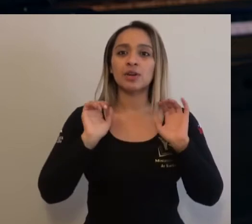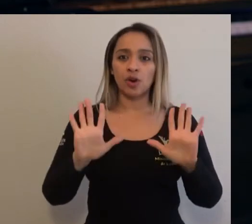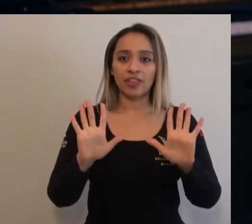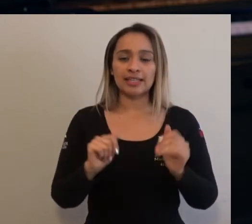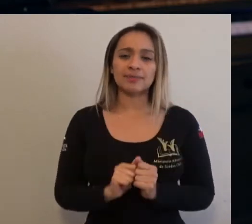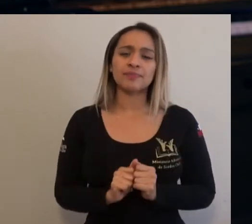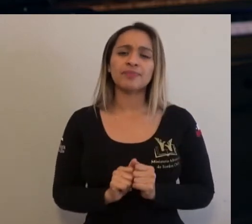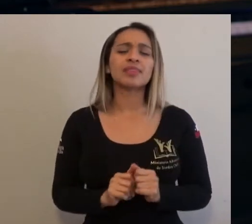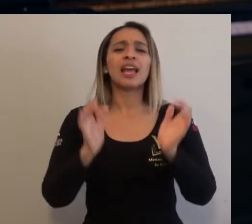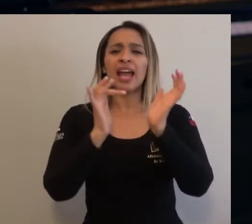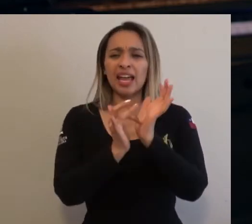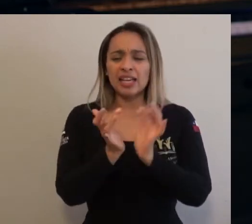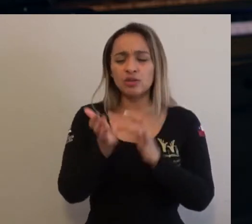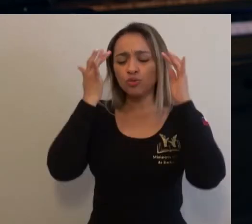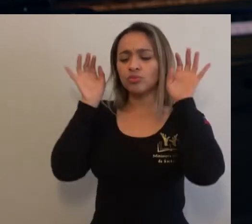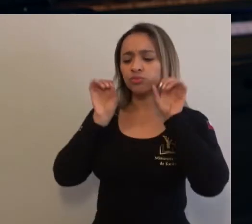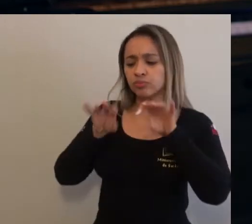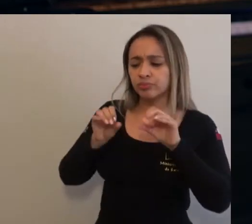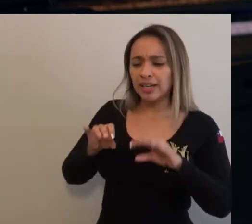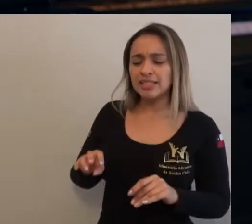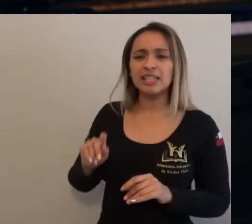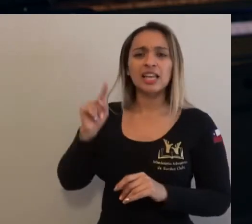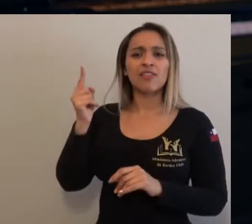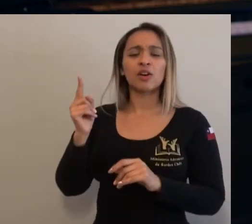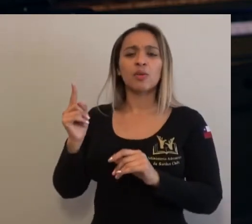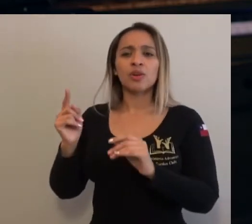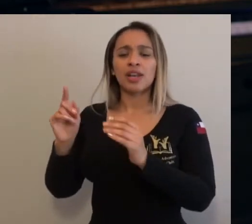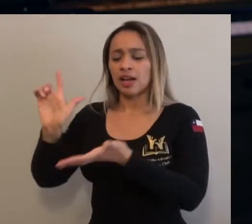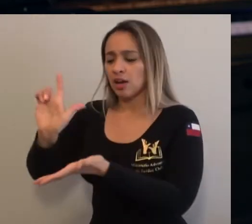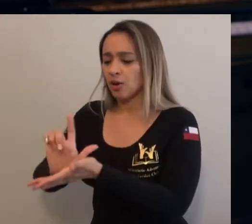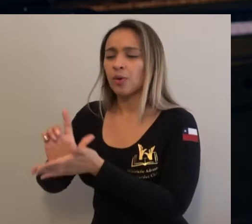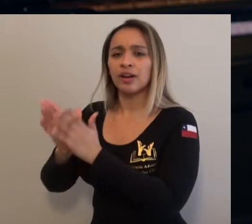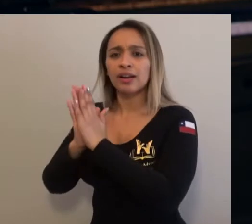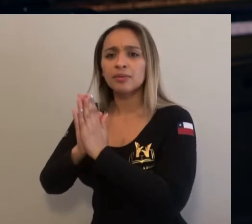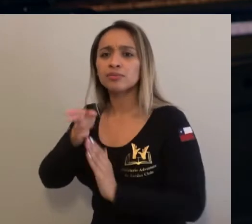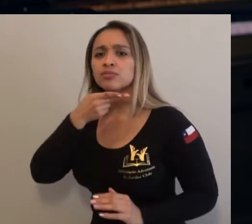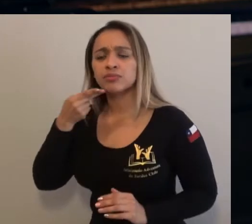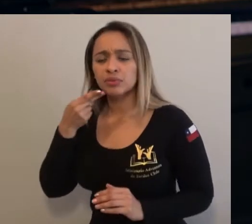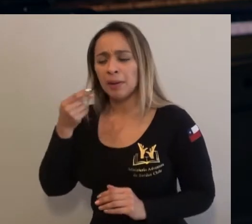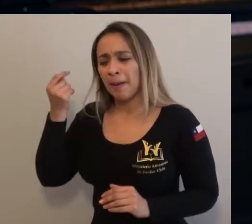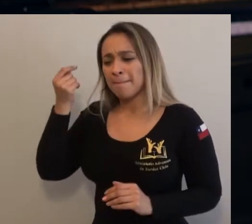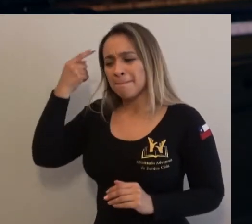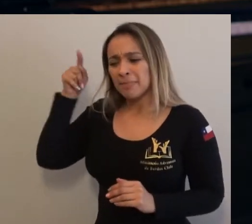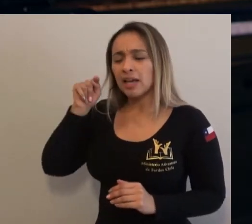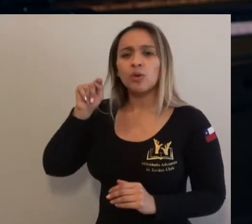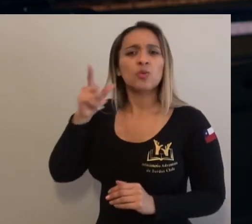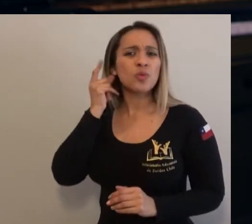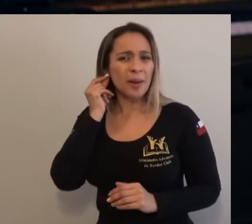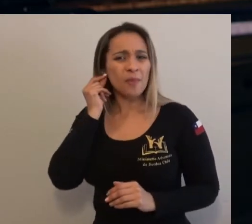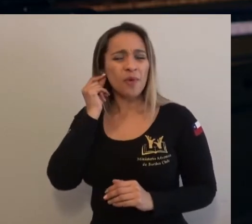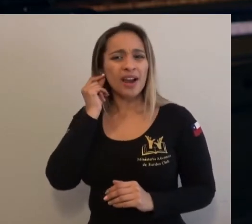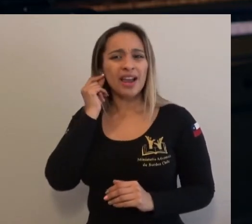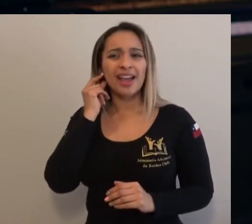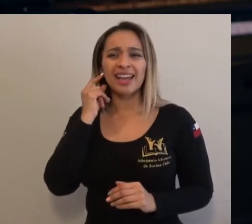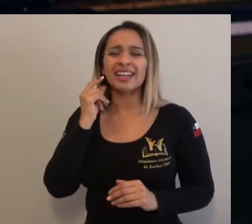10. Enseñaba Jesús en una sinagoga en el día de reposo, y había allí una mujer que desde hacía 18